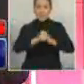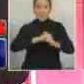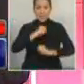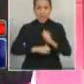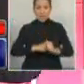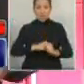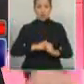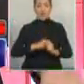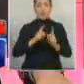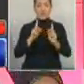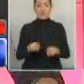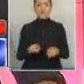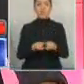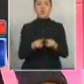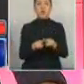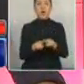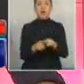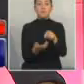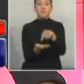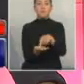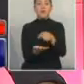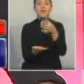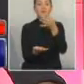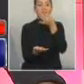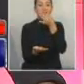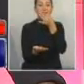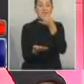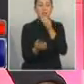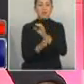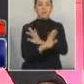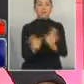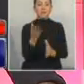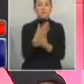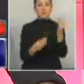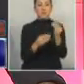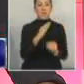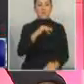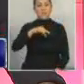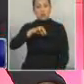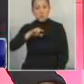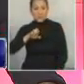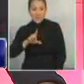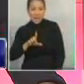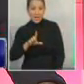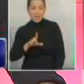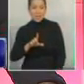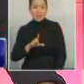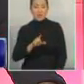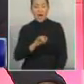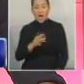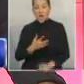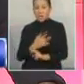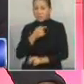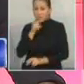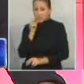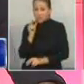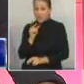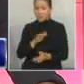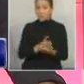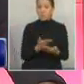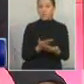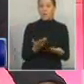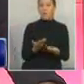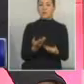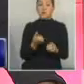tengan que apretar el botón verde del fin del binominal. Y vamos a ver si es que, ¿cómo concluye más bien esta discusión? Pues yo creo que va a